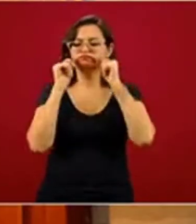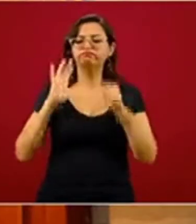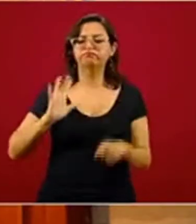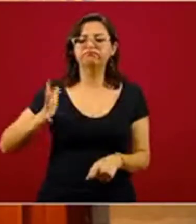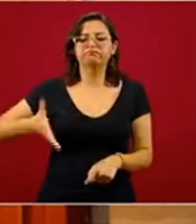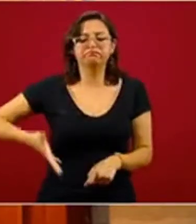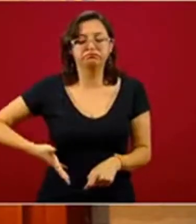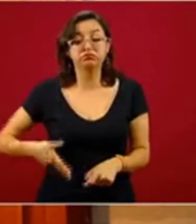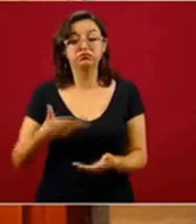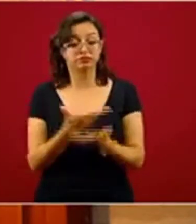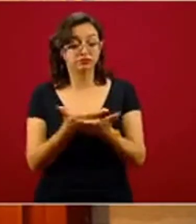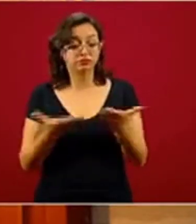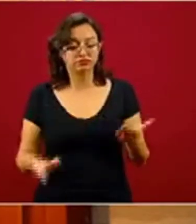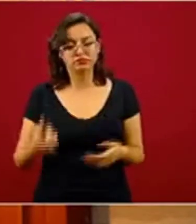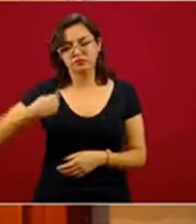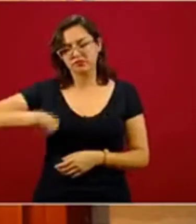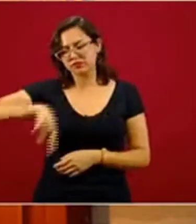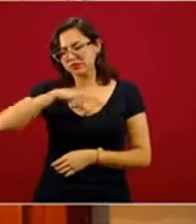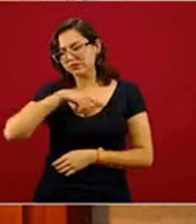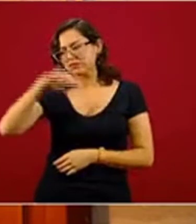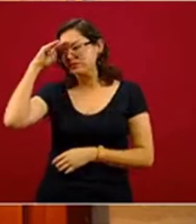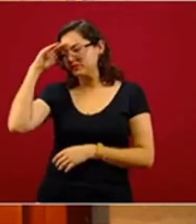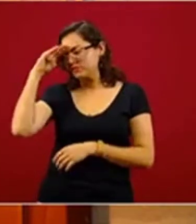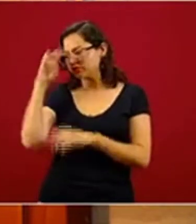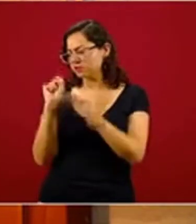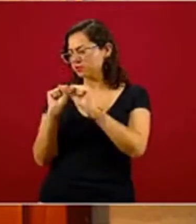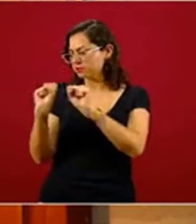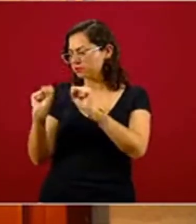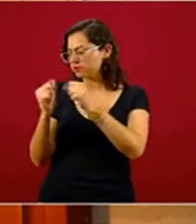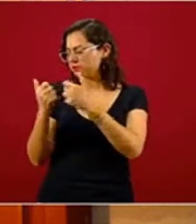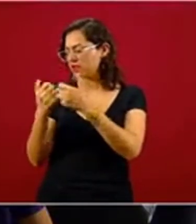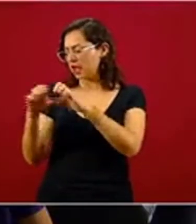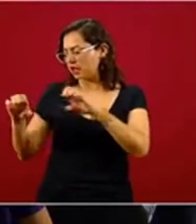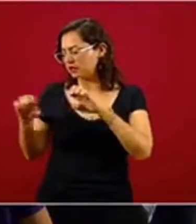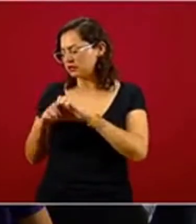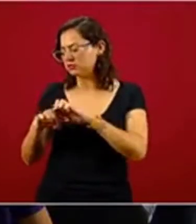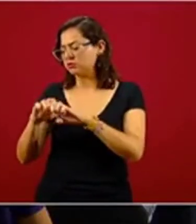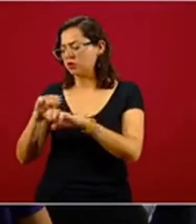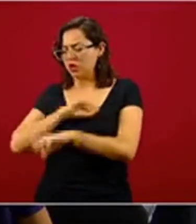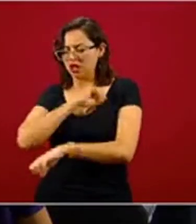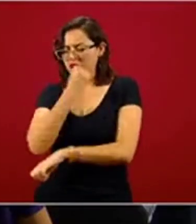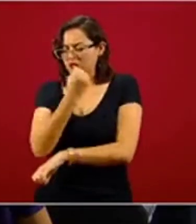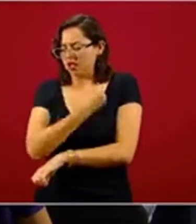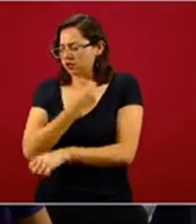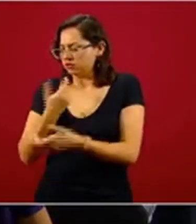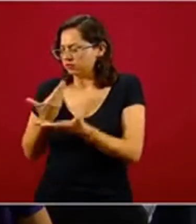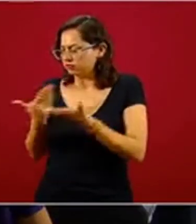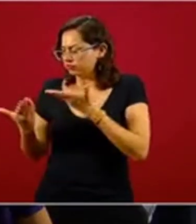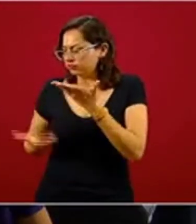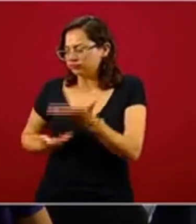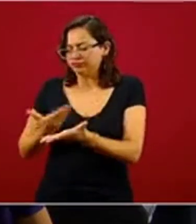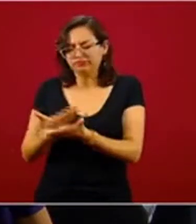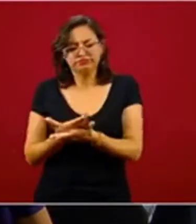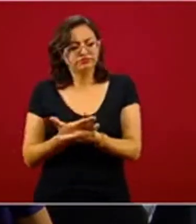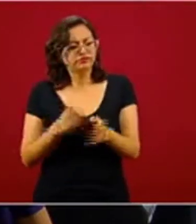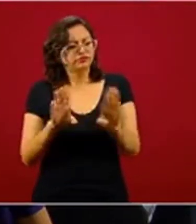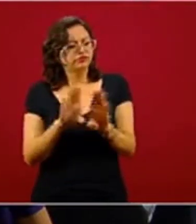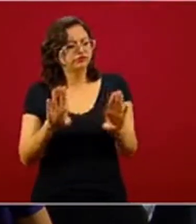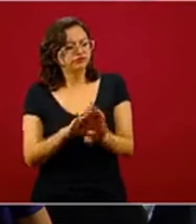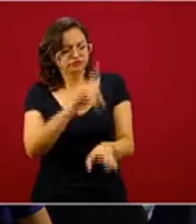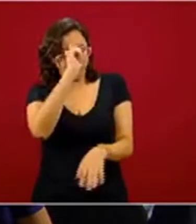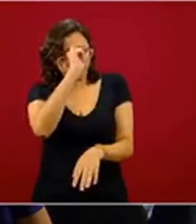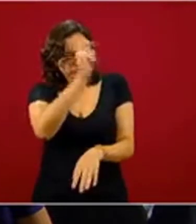se ha diseñado junto con el resto del equipo de salud esta condecoración, esta iniciativa. ¿Podemos pasar la siguiente?